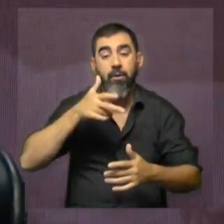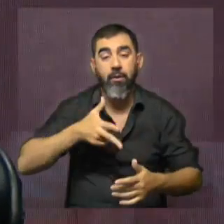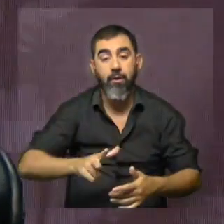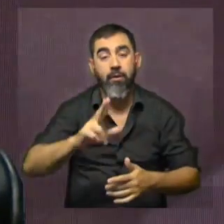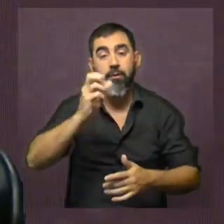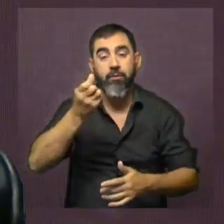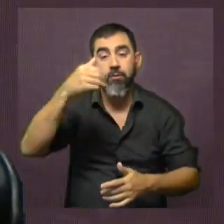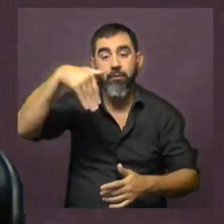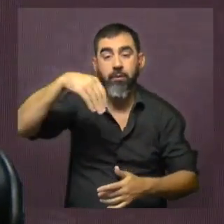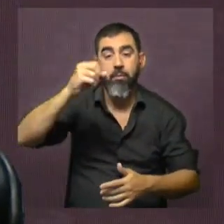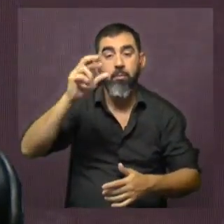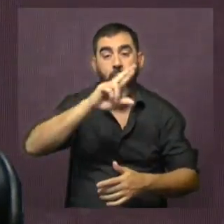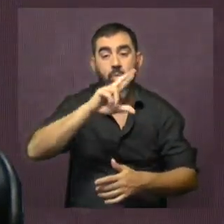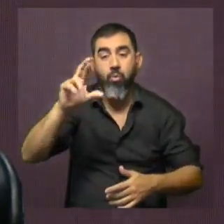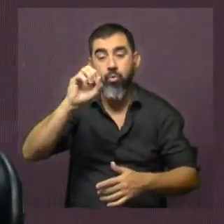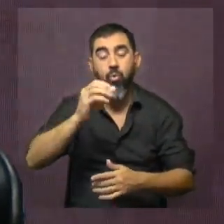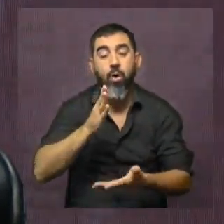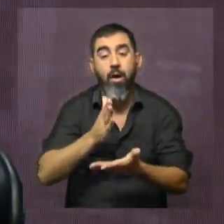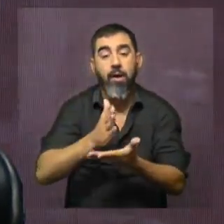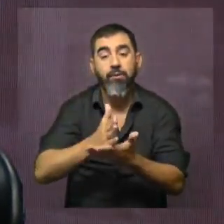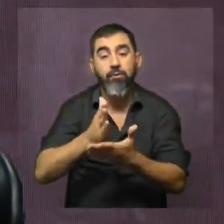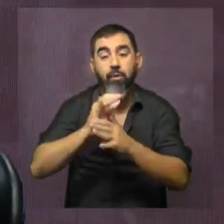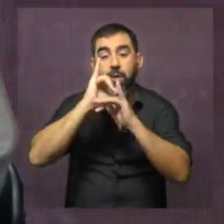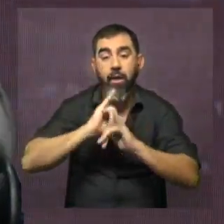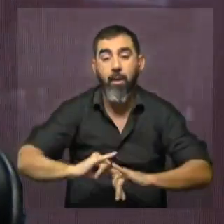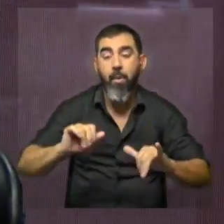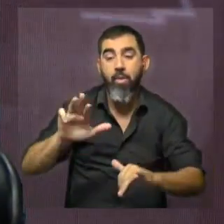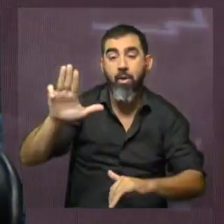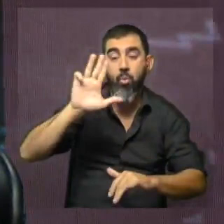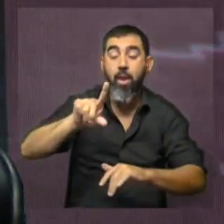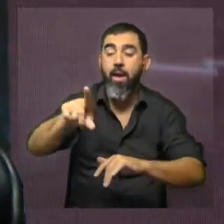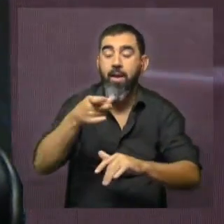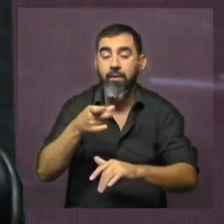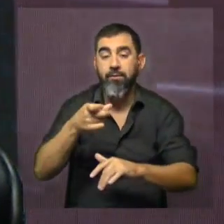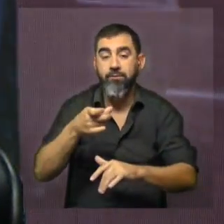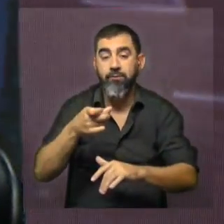Chamorro, que es asesor de campaña de Lula da Silva.